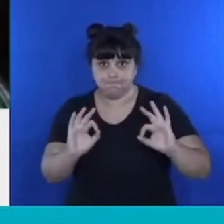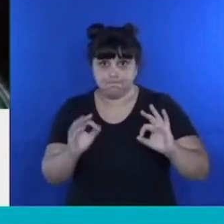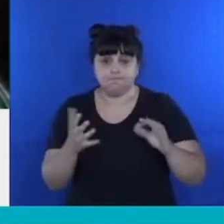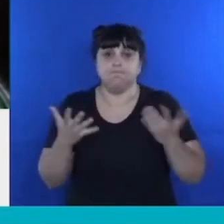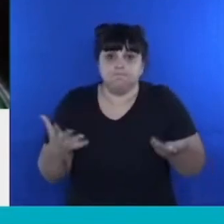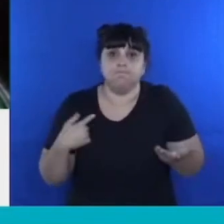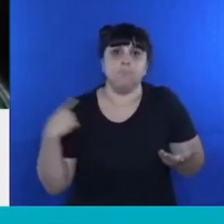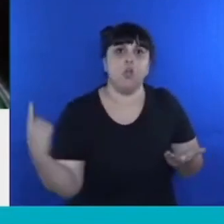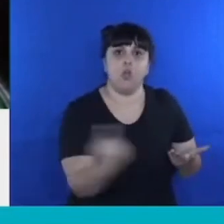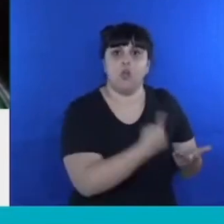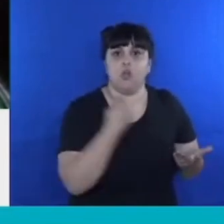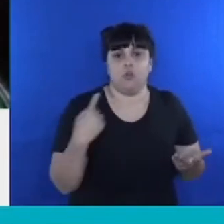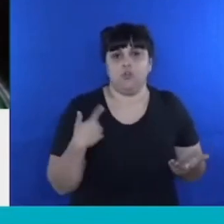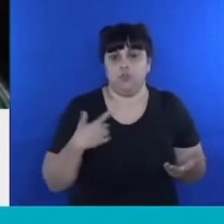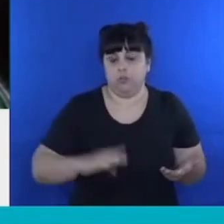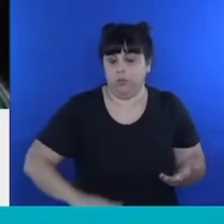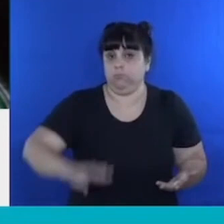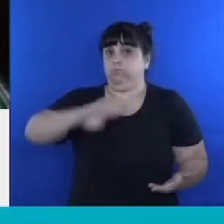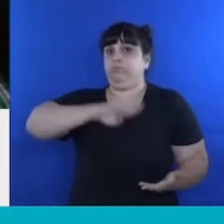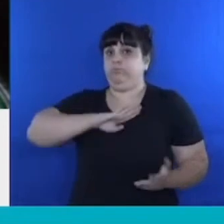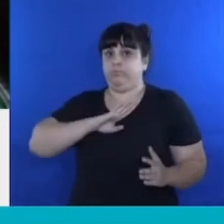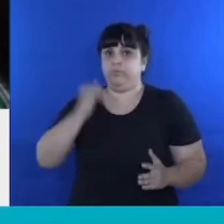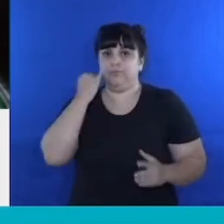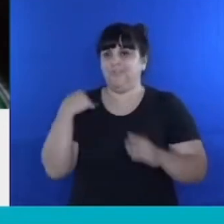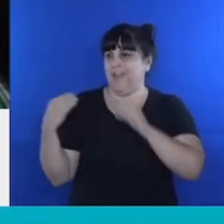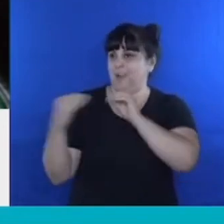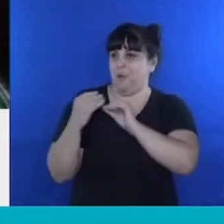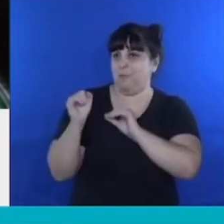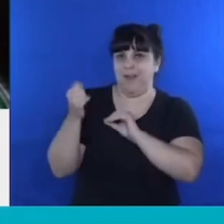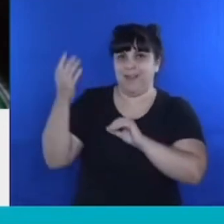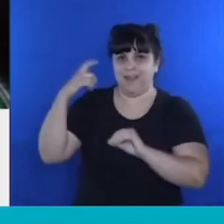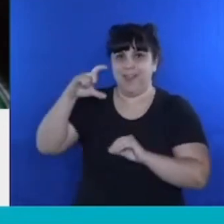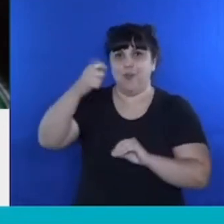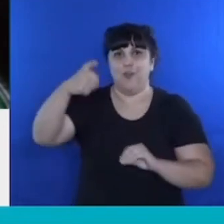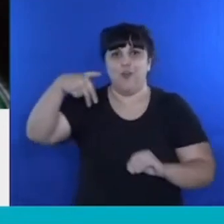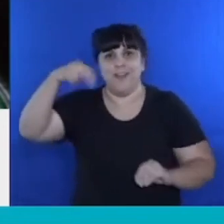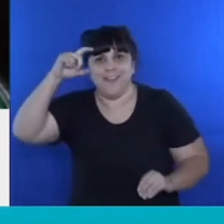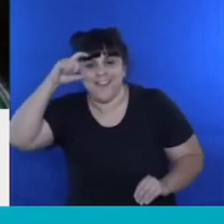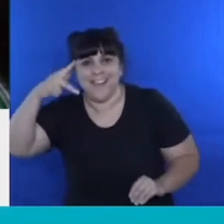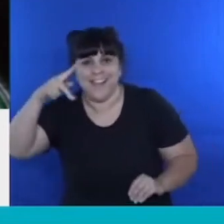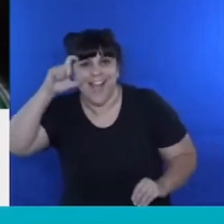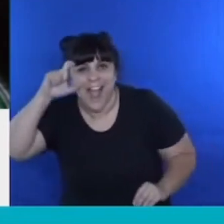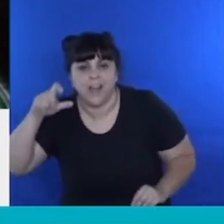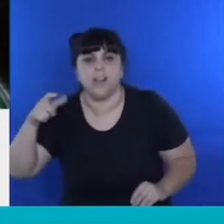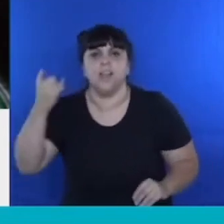efectivamente nos parece una ofensa, como dijo mi compañero Guillermo Kane,